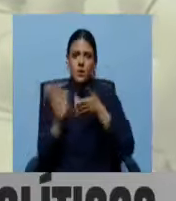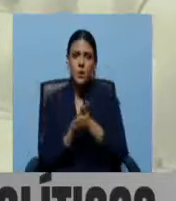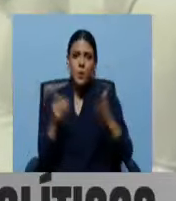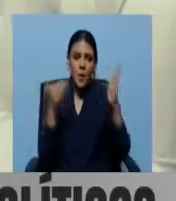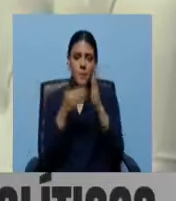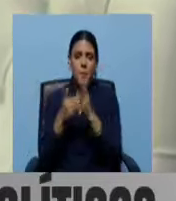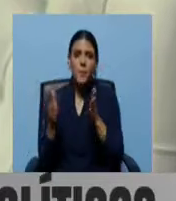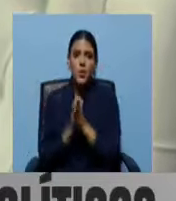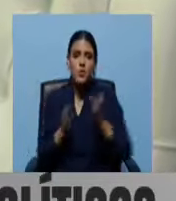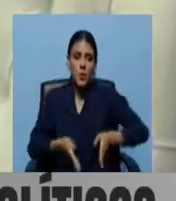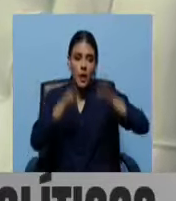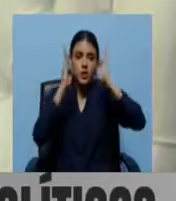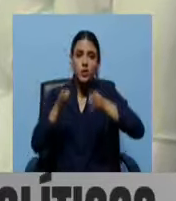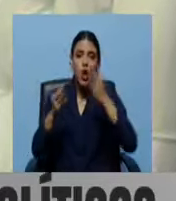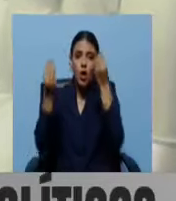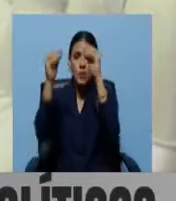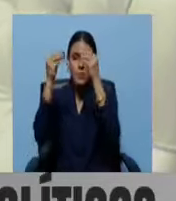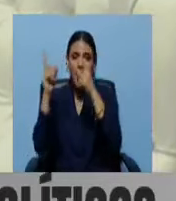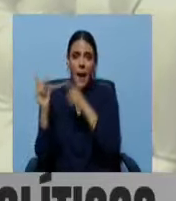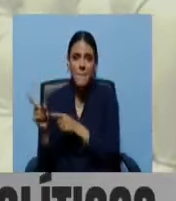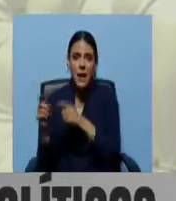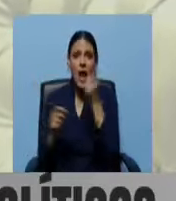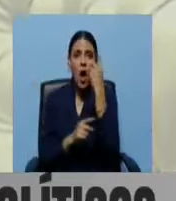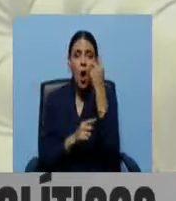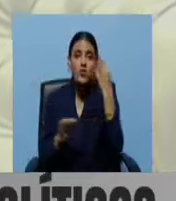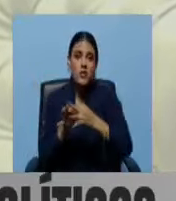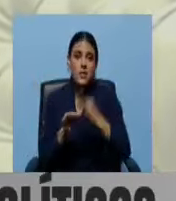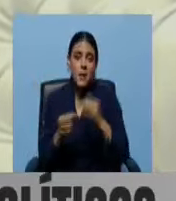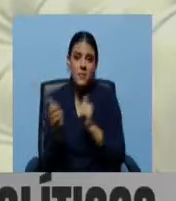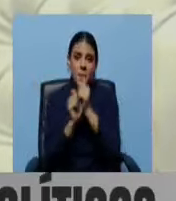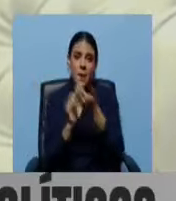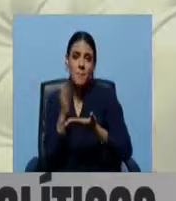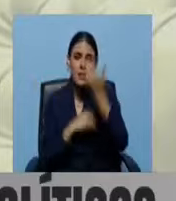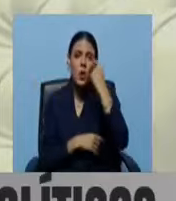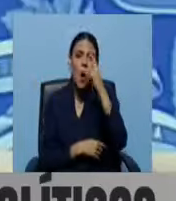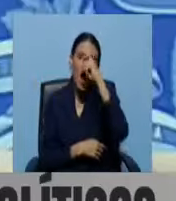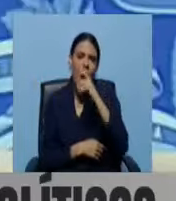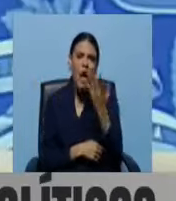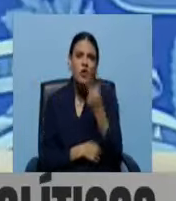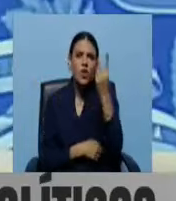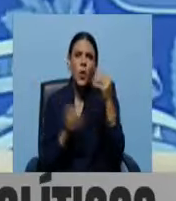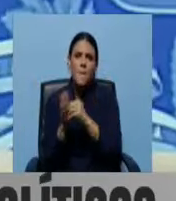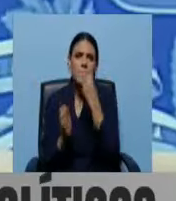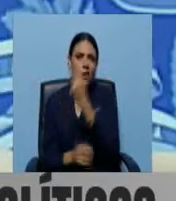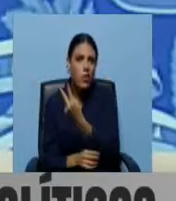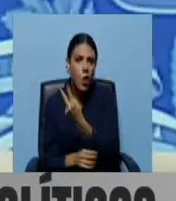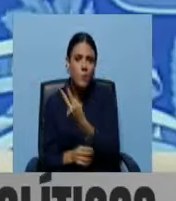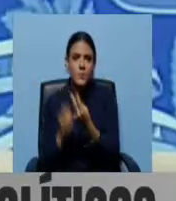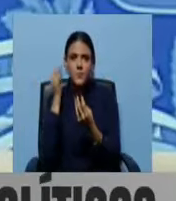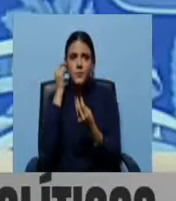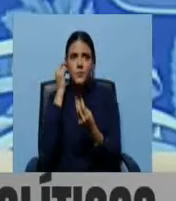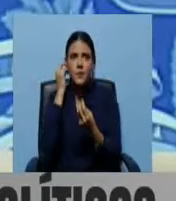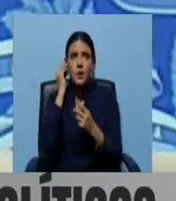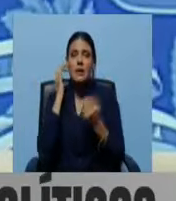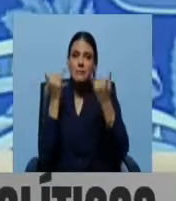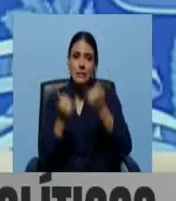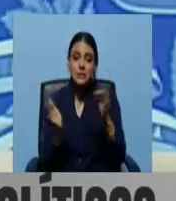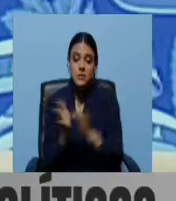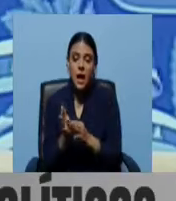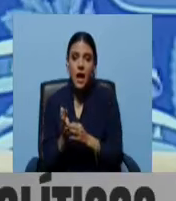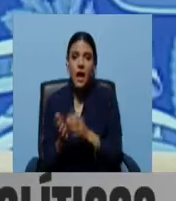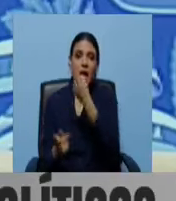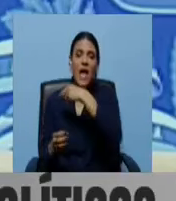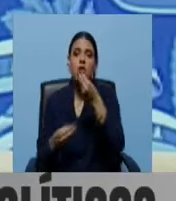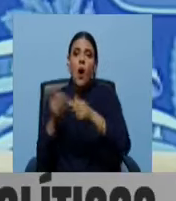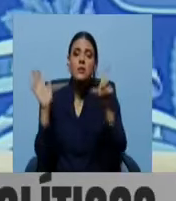ataques a las Torres Gemelas del 11 de septiembre del año 2002, inmediatamente